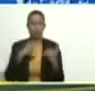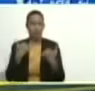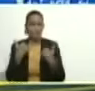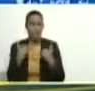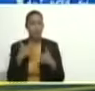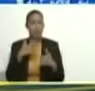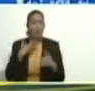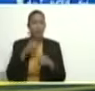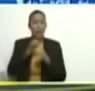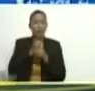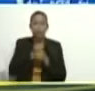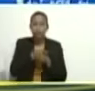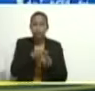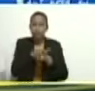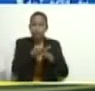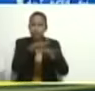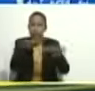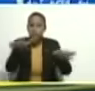influencers